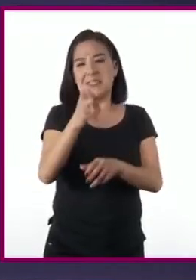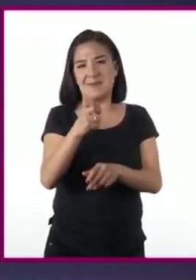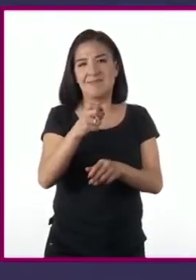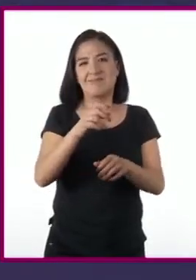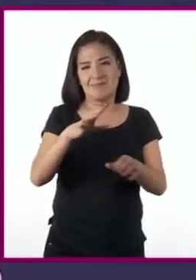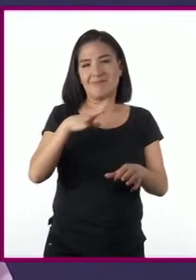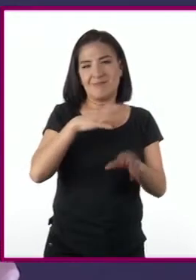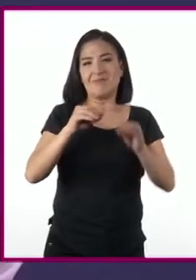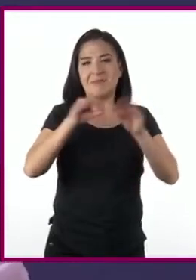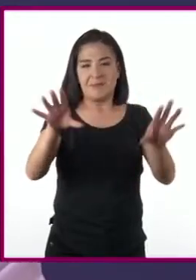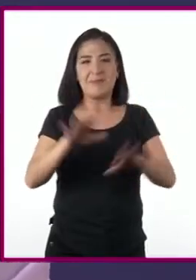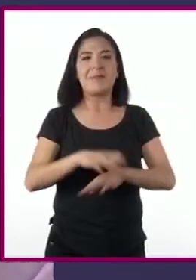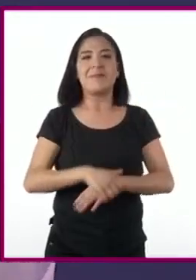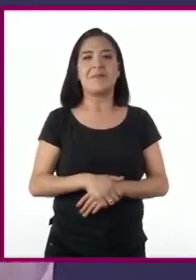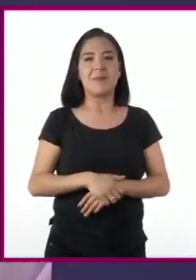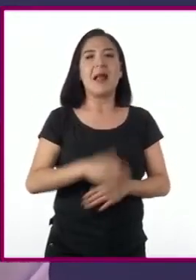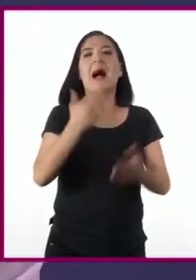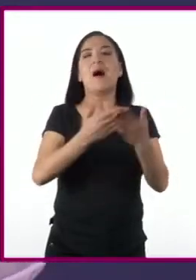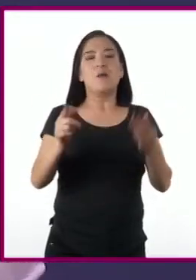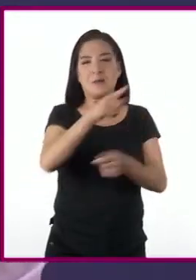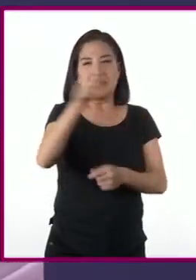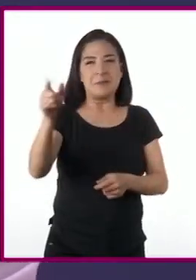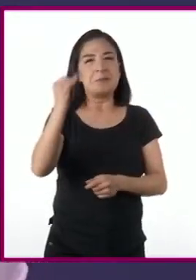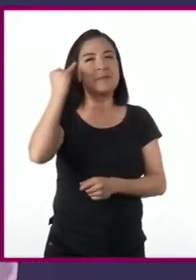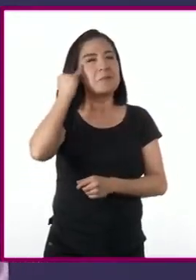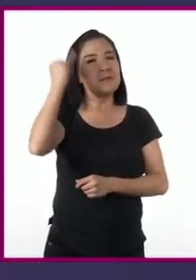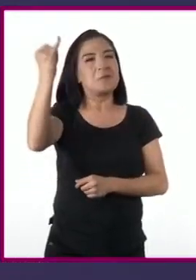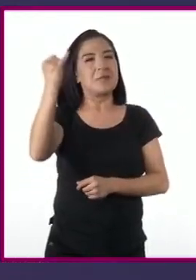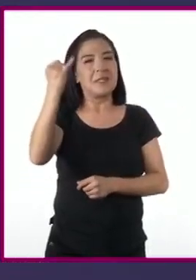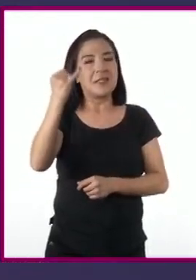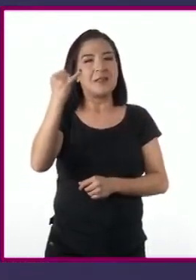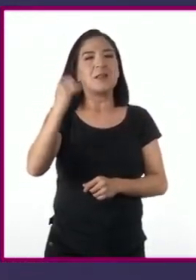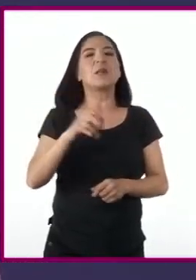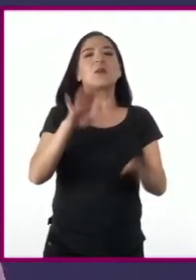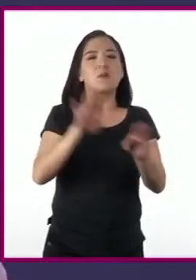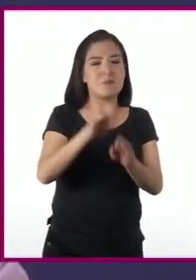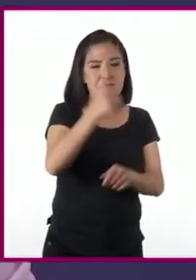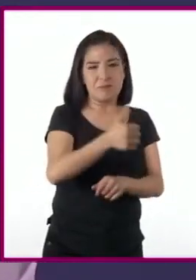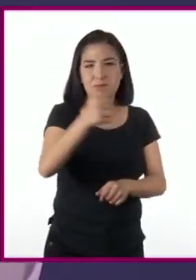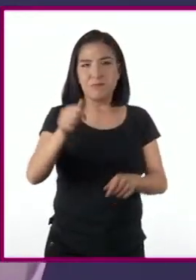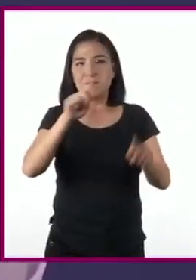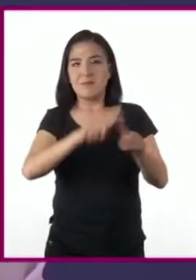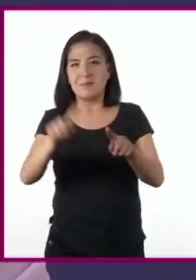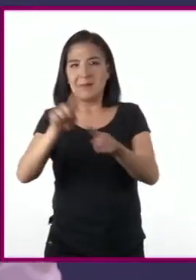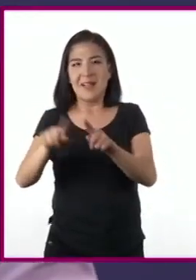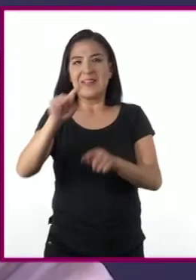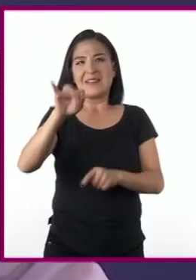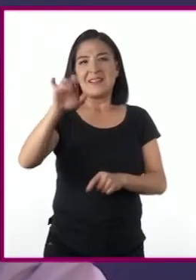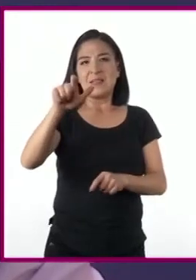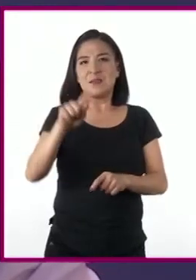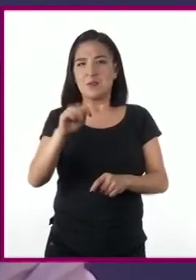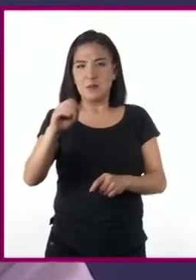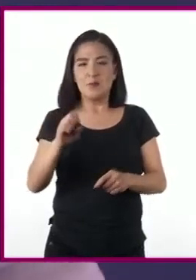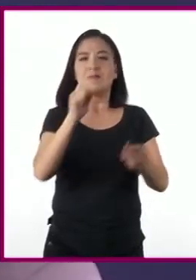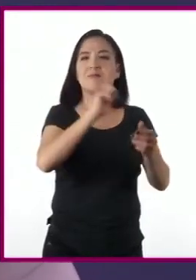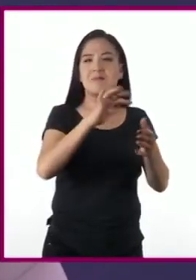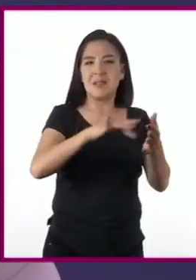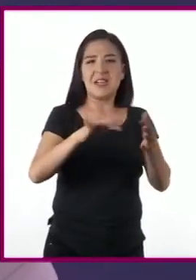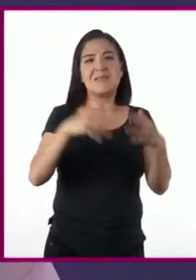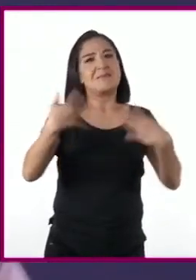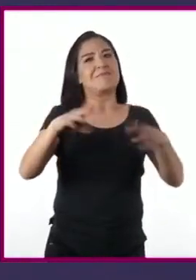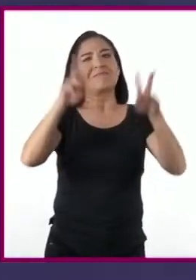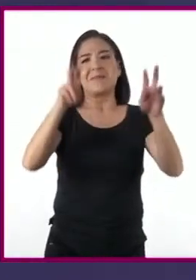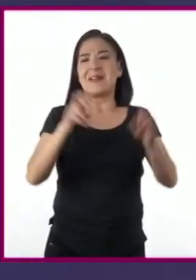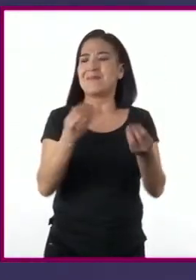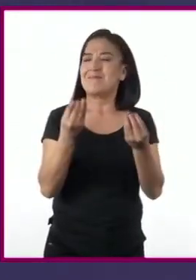fuente? Ahora imaginen, ¿cuántos textos distintos podrían existir acerca de un tema?